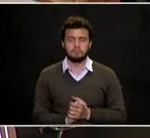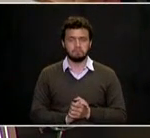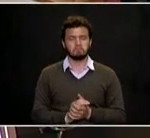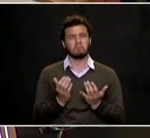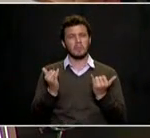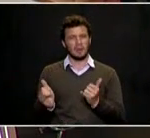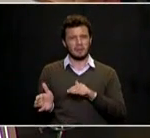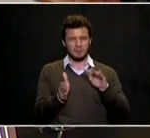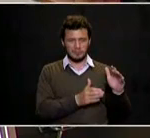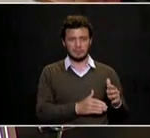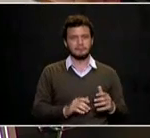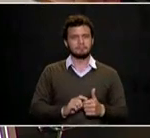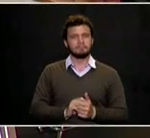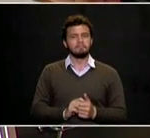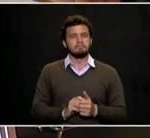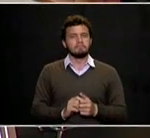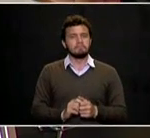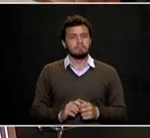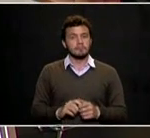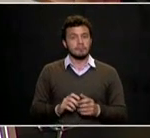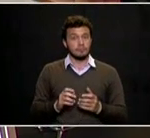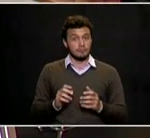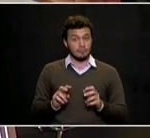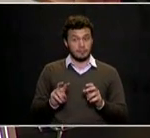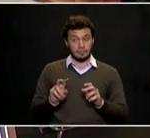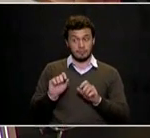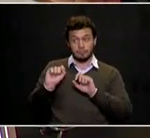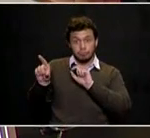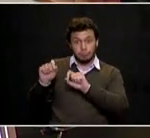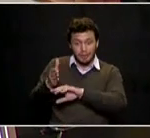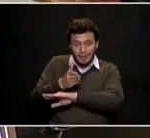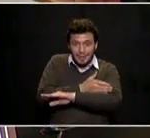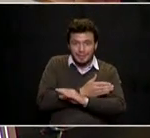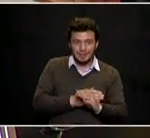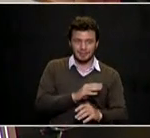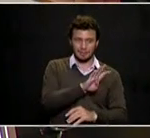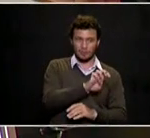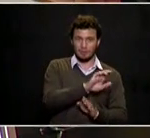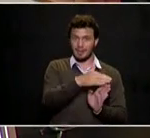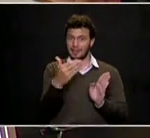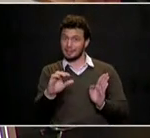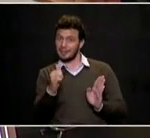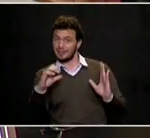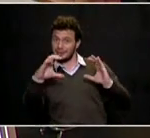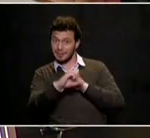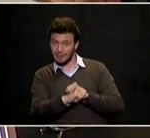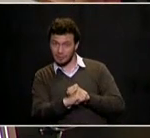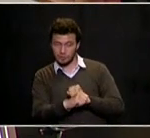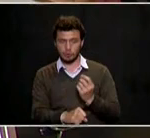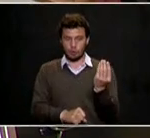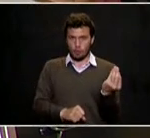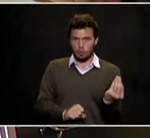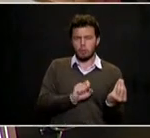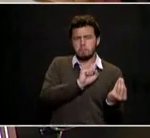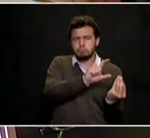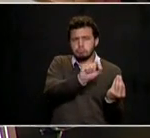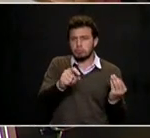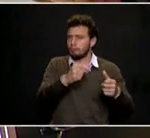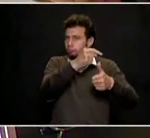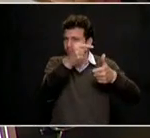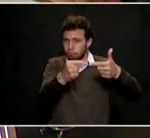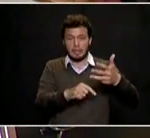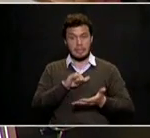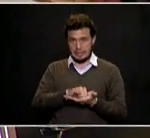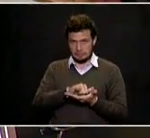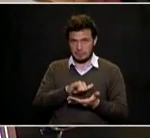mismos bloques temáticos que tuvimos con los candidatos que estuvieron de 9 a 10 de la noche del primer bloque de candidatos vamos ahora a